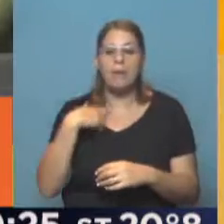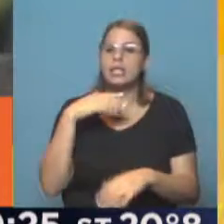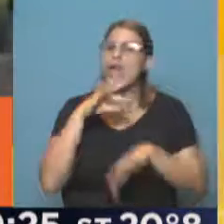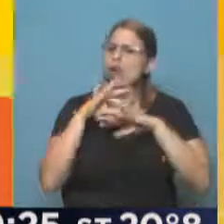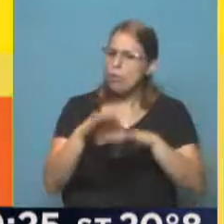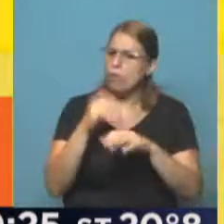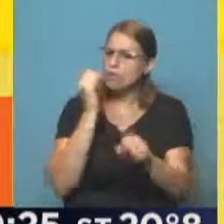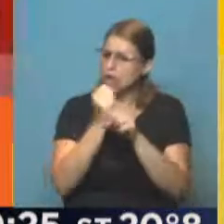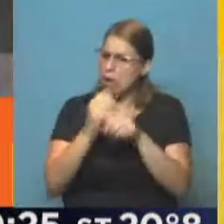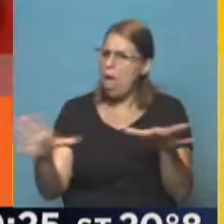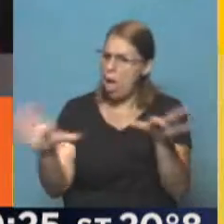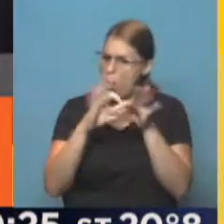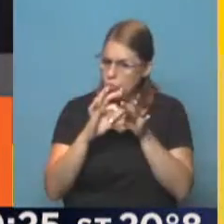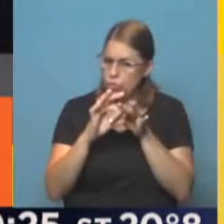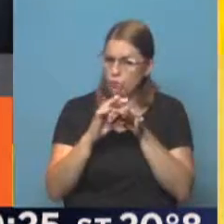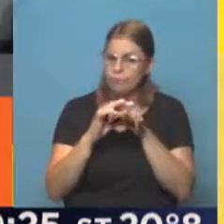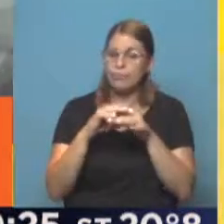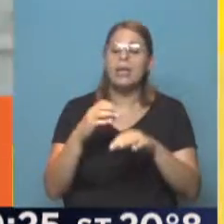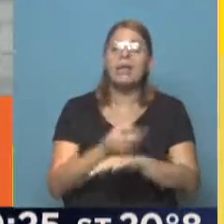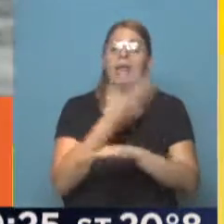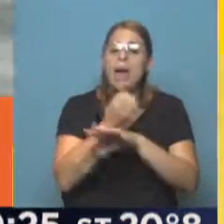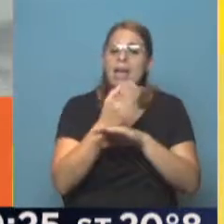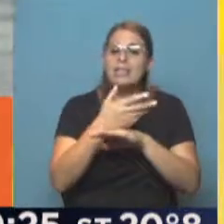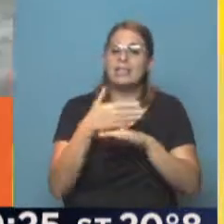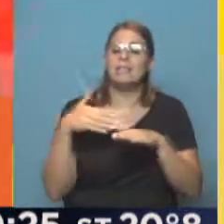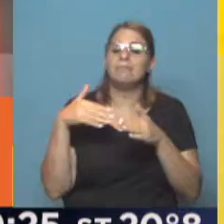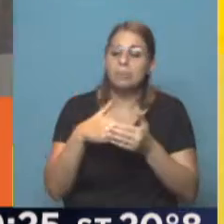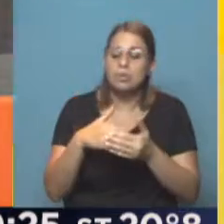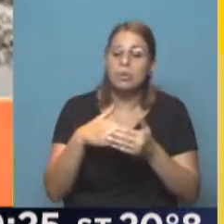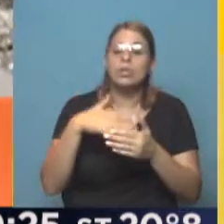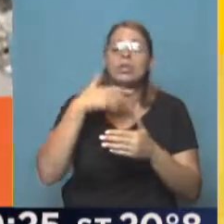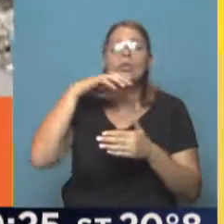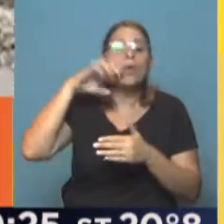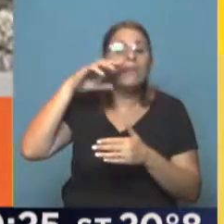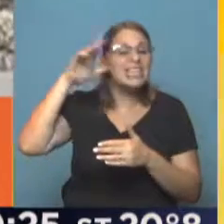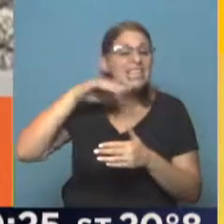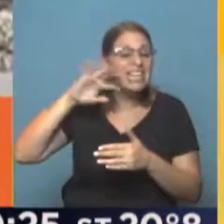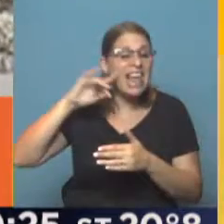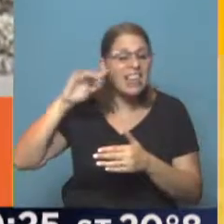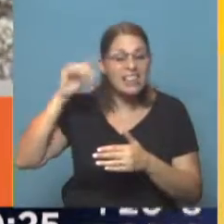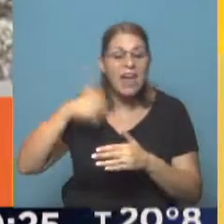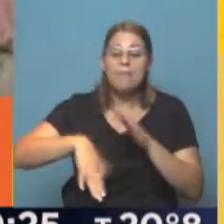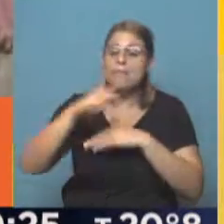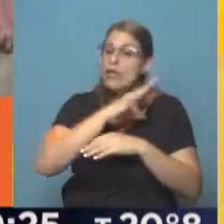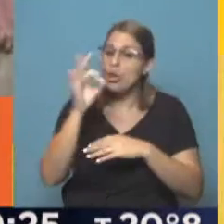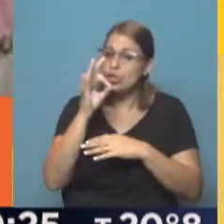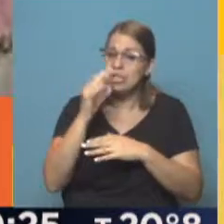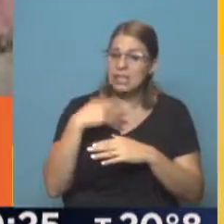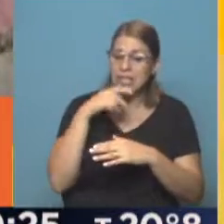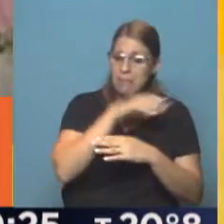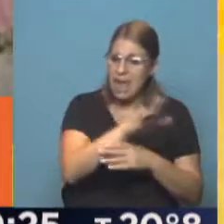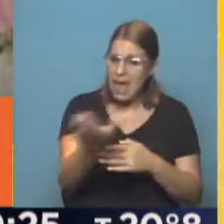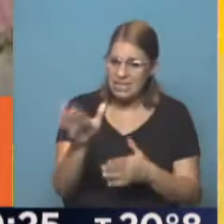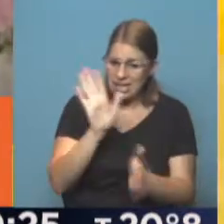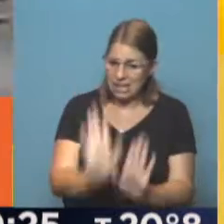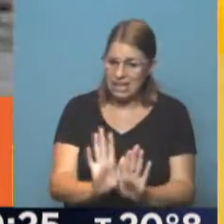la unidad. Encallaron más ballenas en Nueva Zelanda. Son más de 200 que vararon en la playa a solo